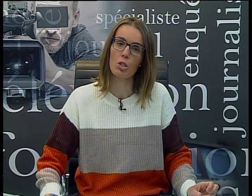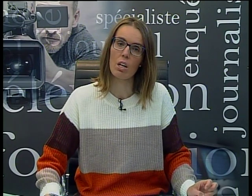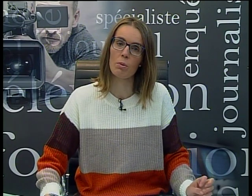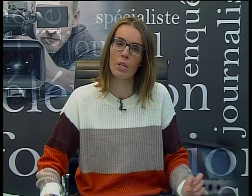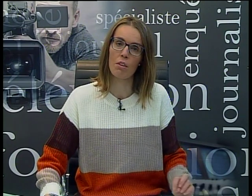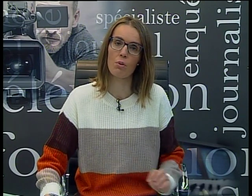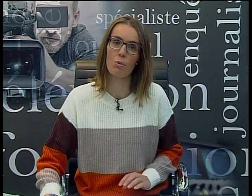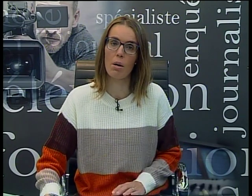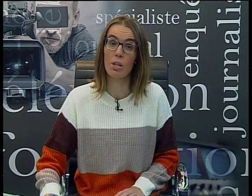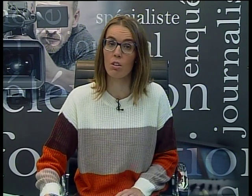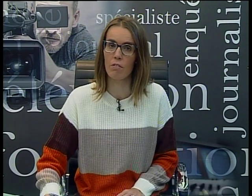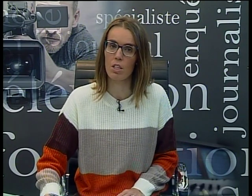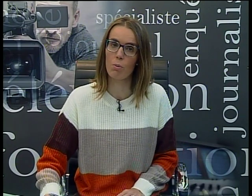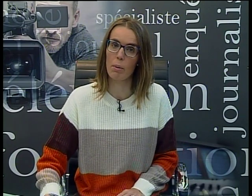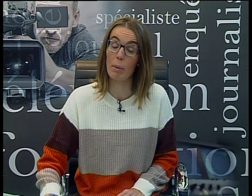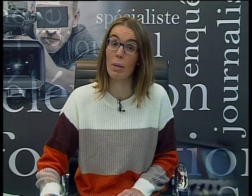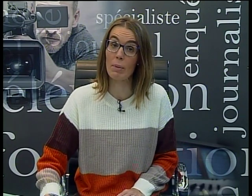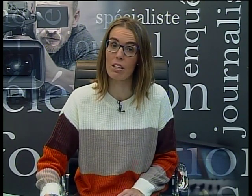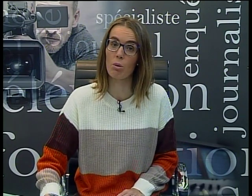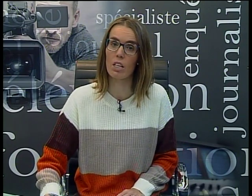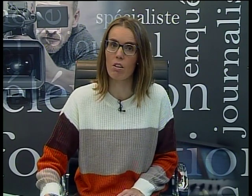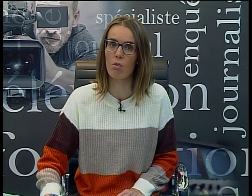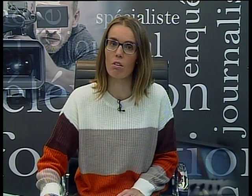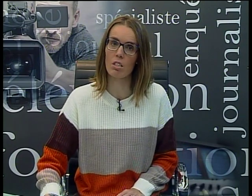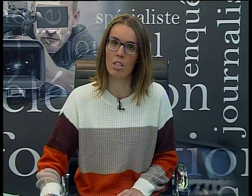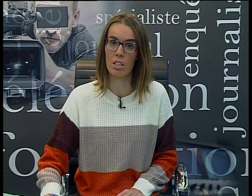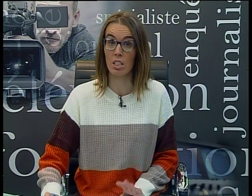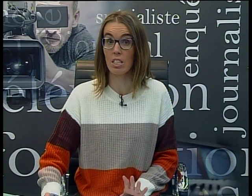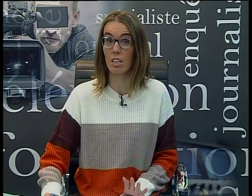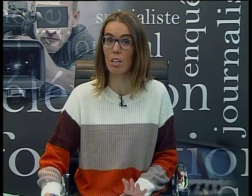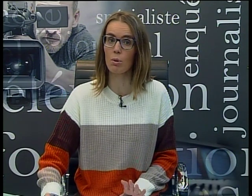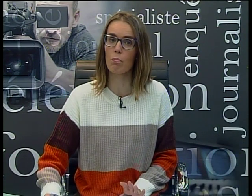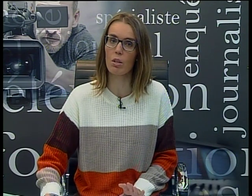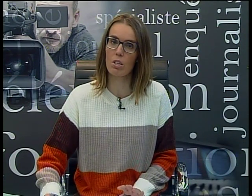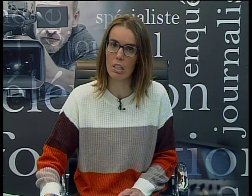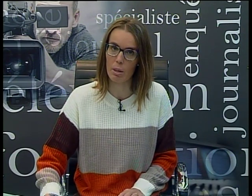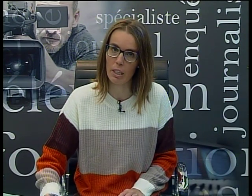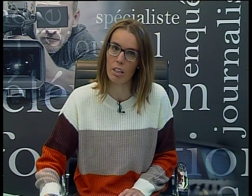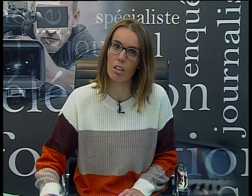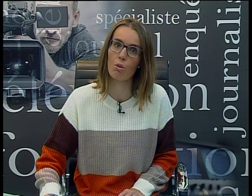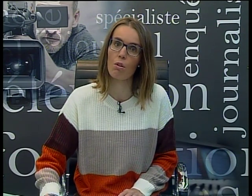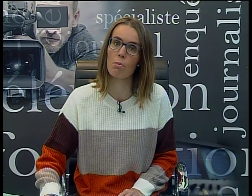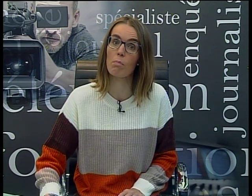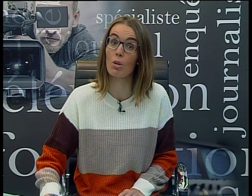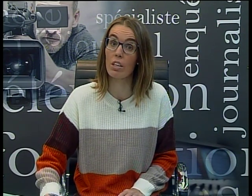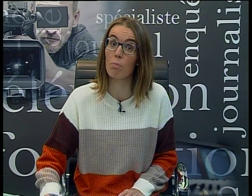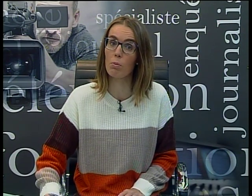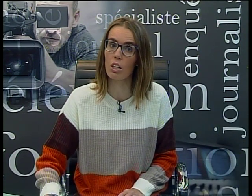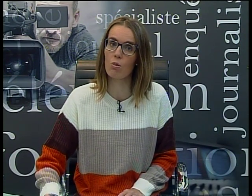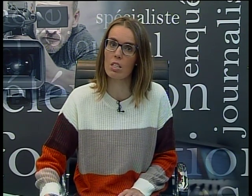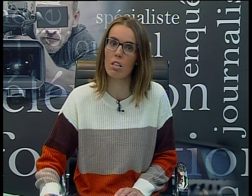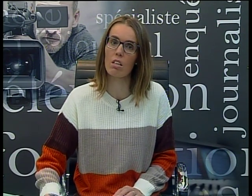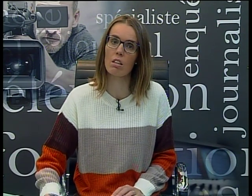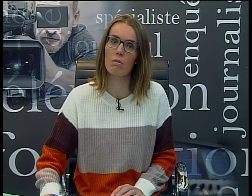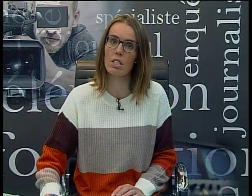asistimos a la publicación de una biografía sobre el Papa Emérito Benedicto XVI, escrita por un periodista alemán que le conoció bien porque ya